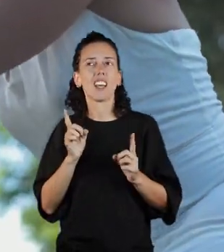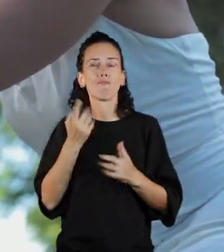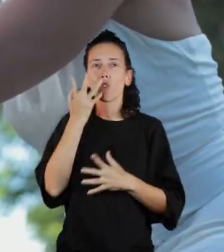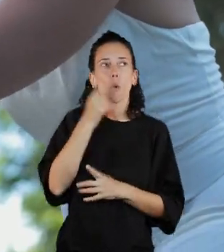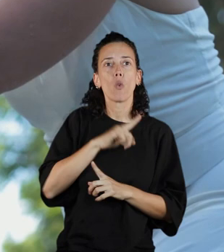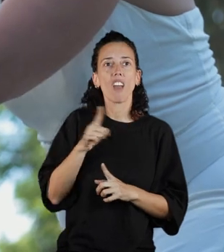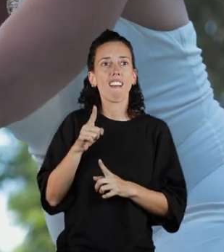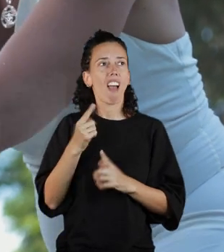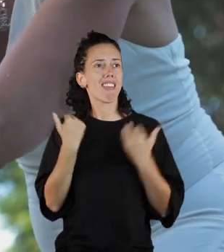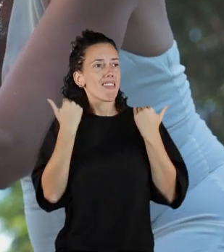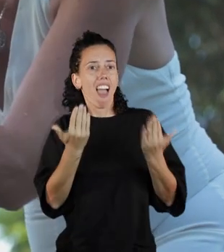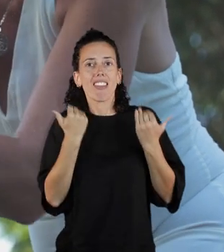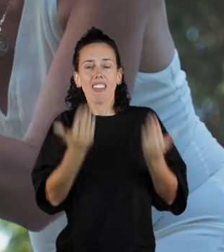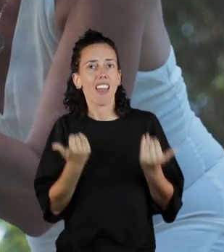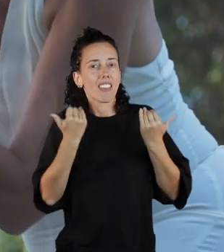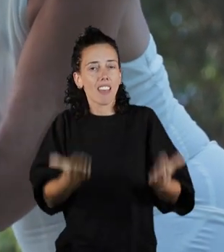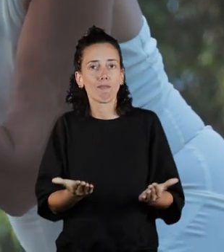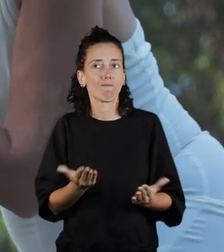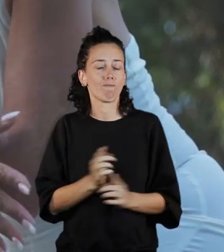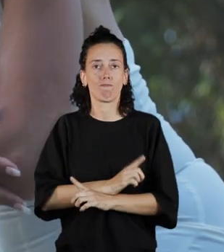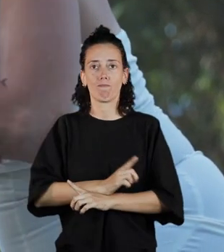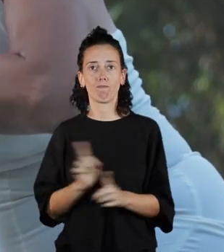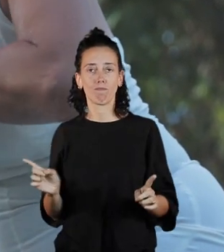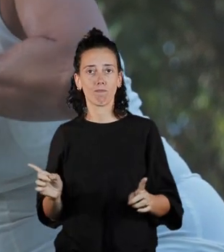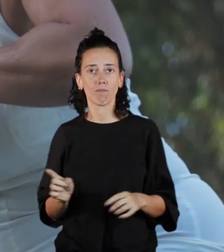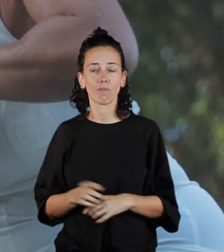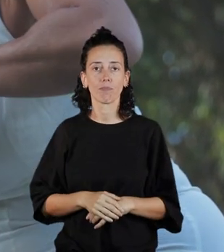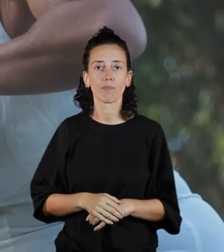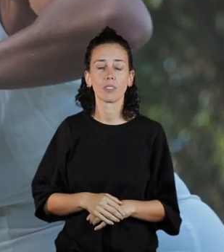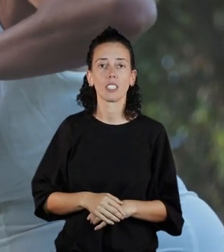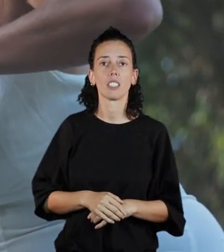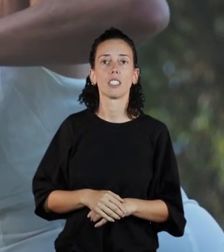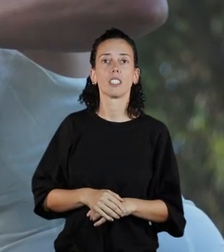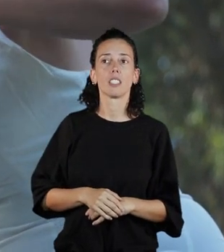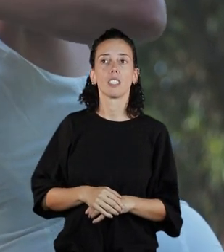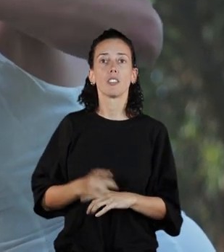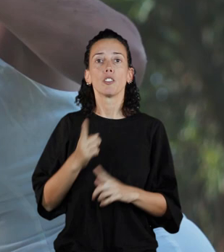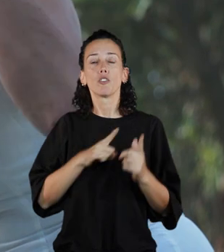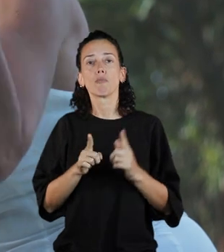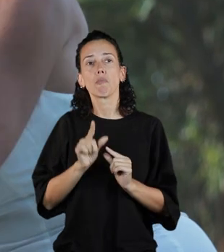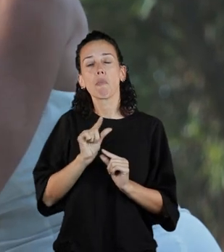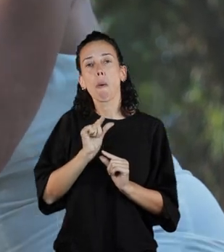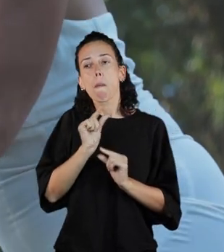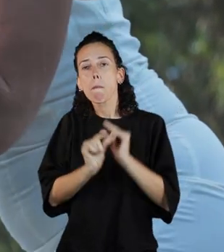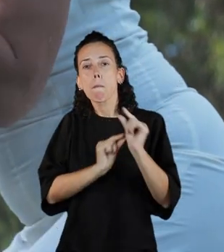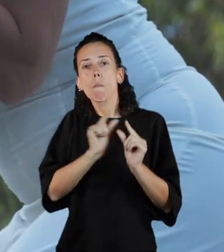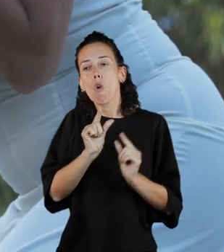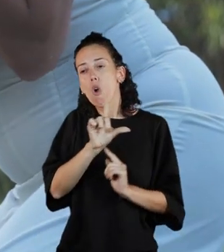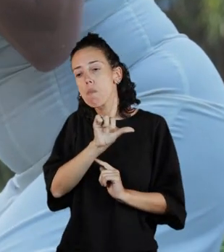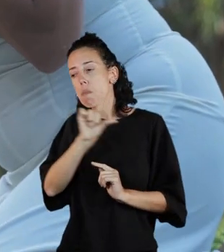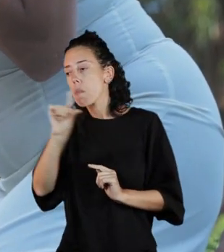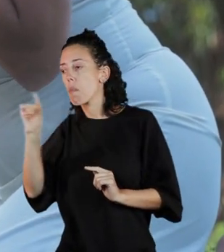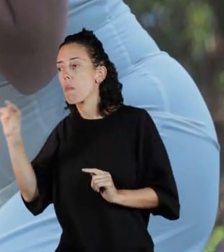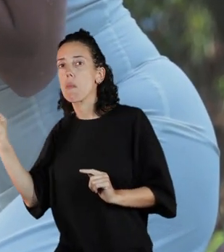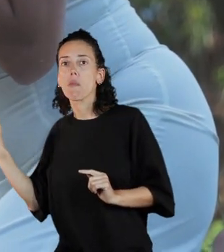amada. No. Y Y me fui